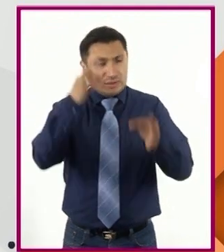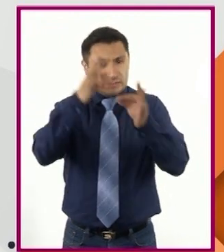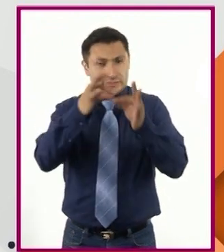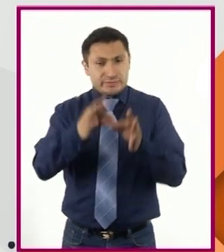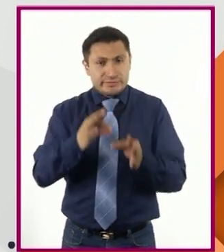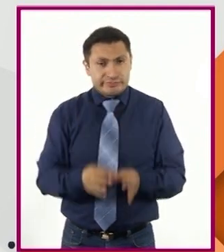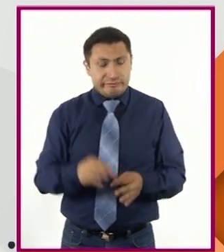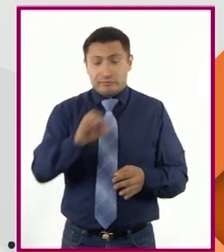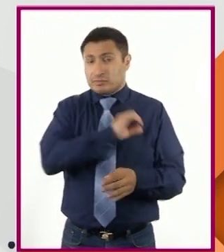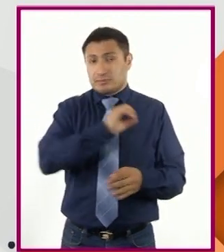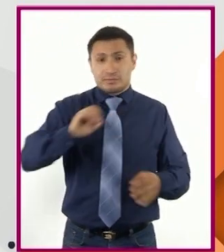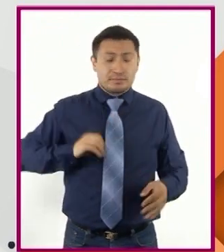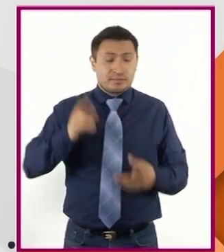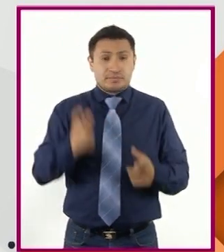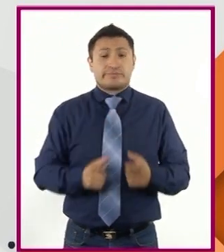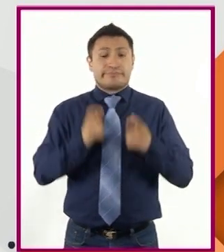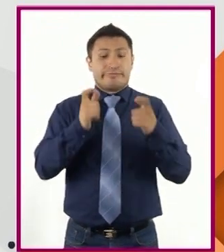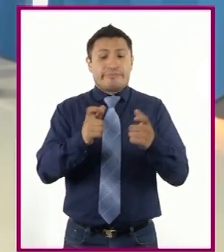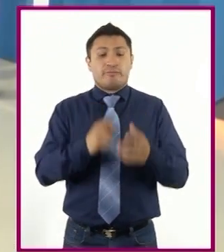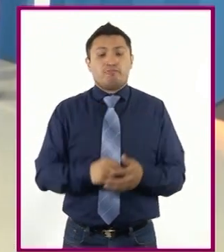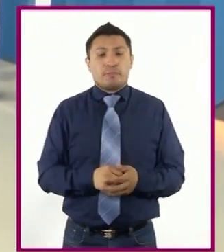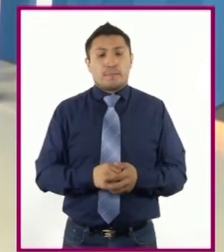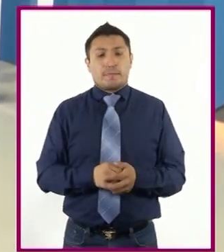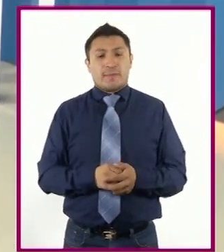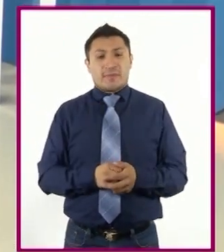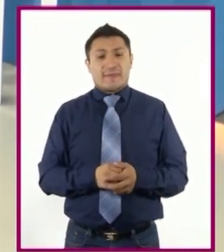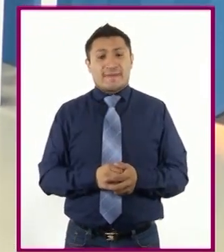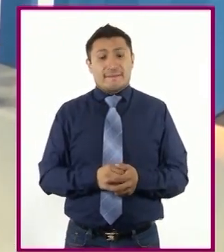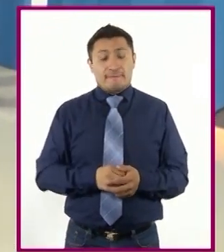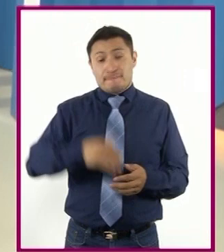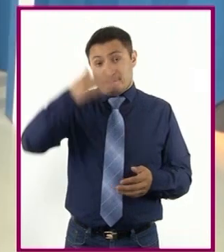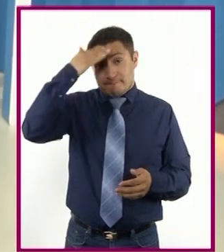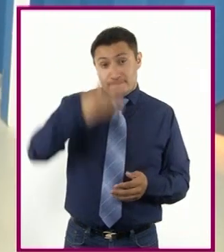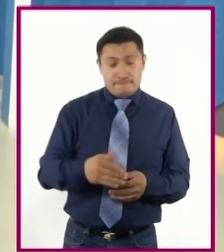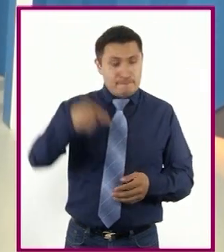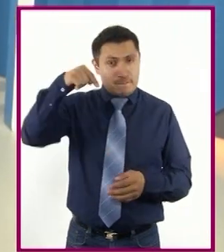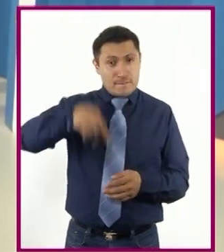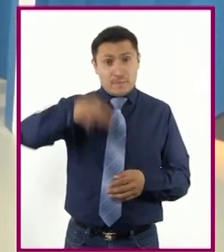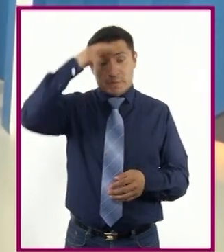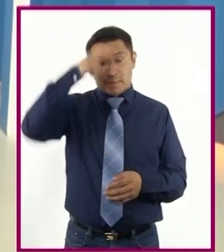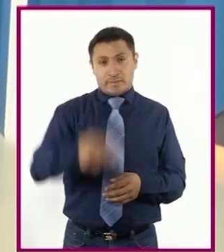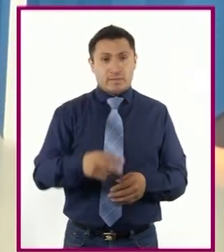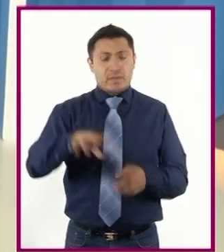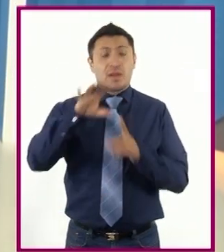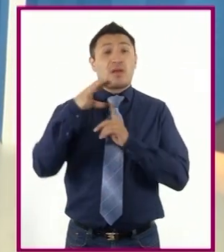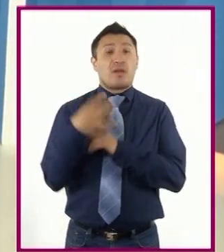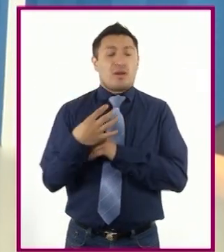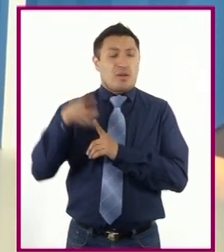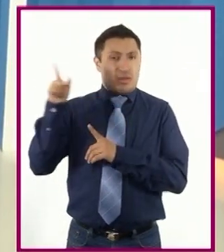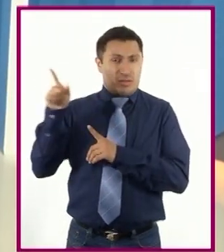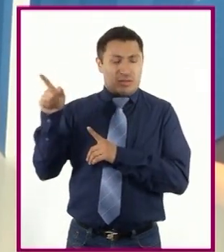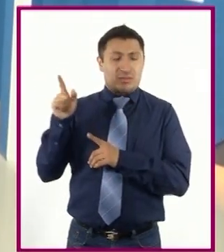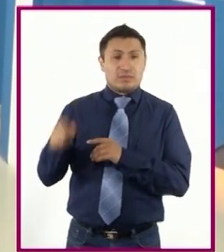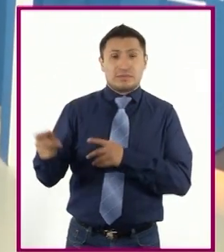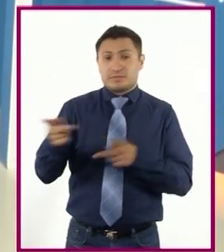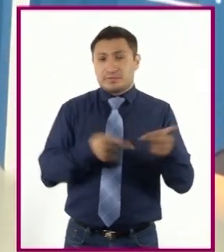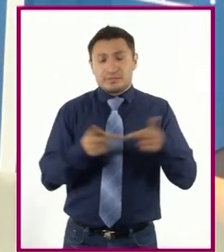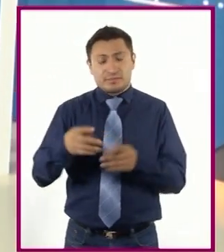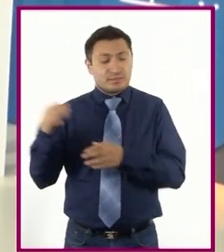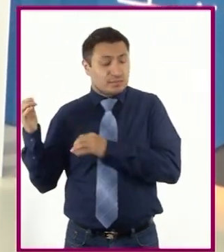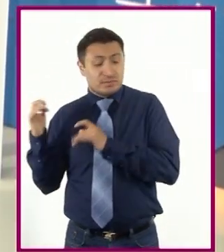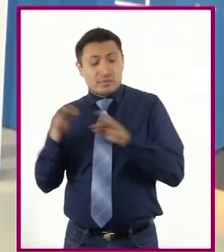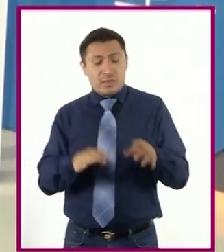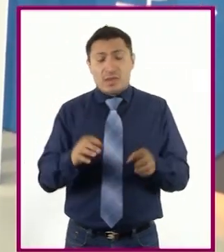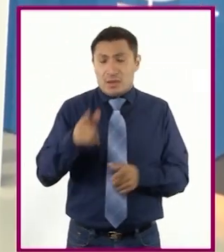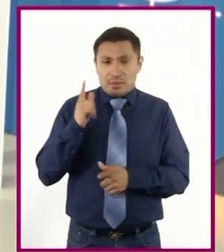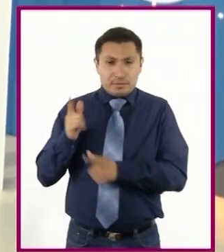cumplieran con sus obligaciones financieras. Al saberse en México que la Convención de Londres preparaba una